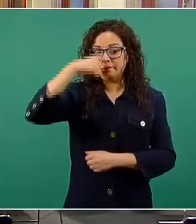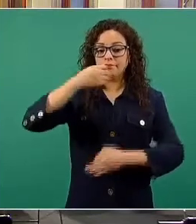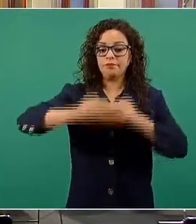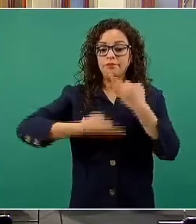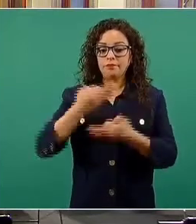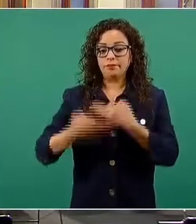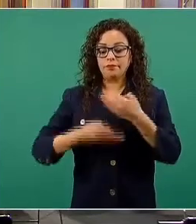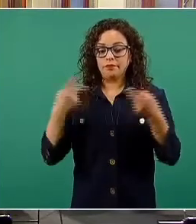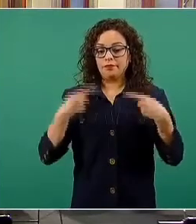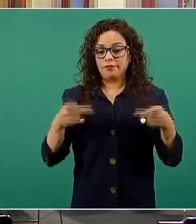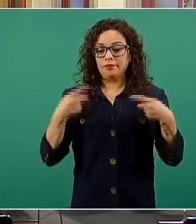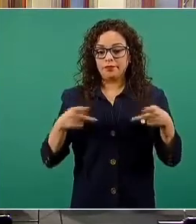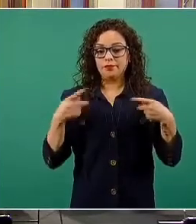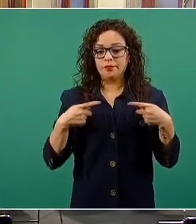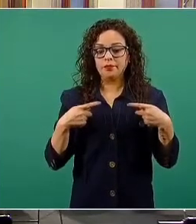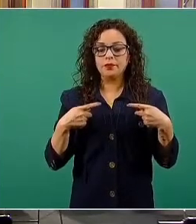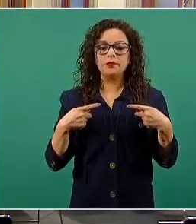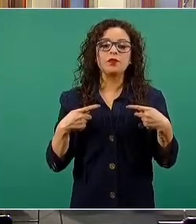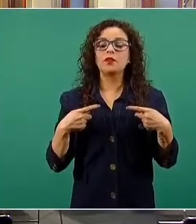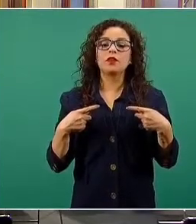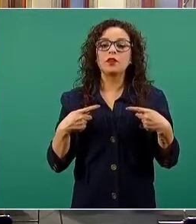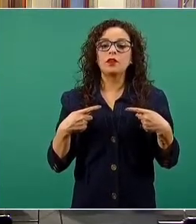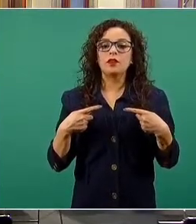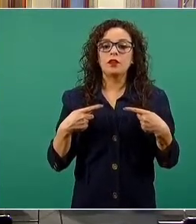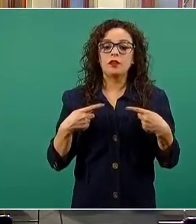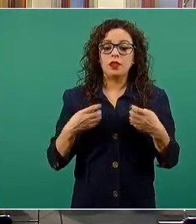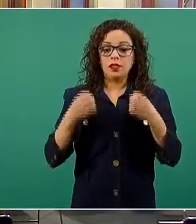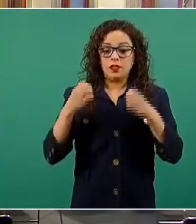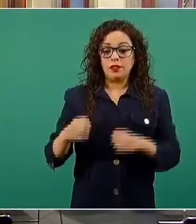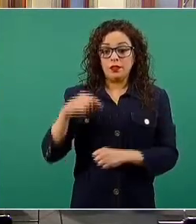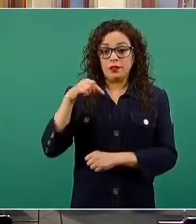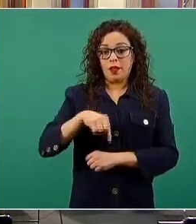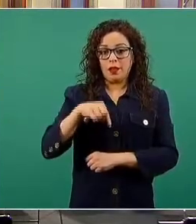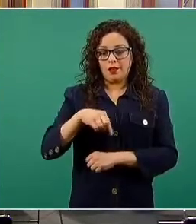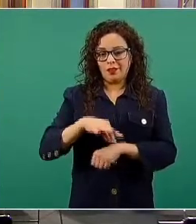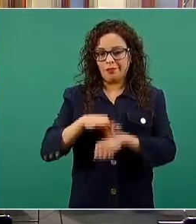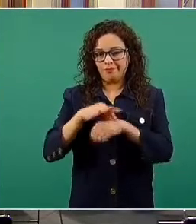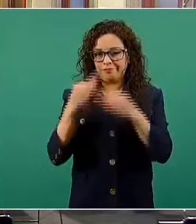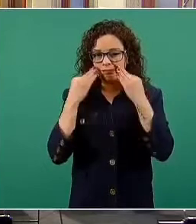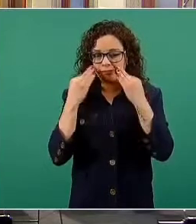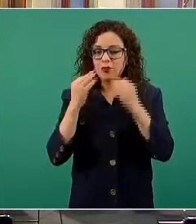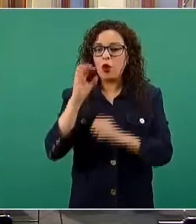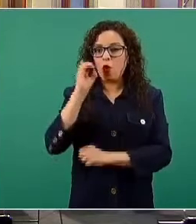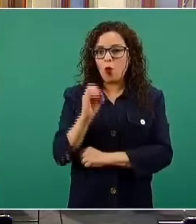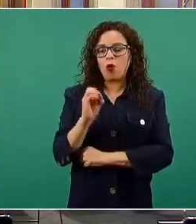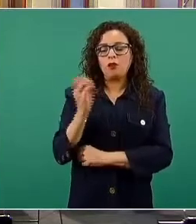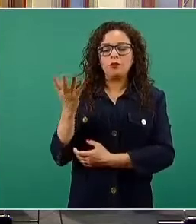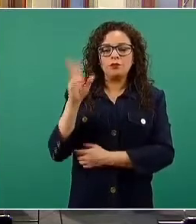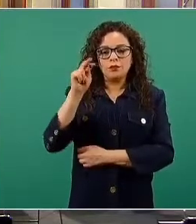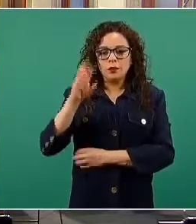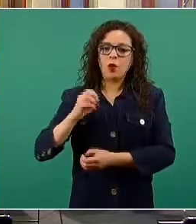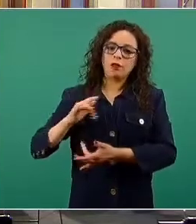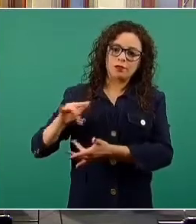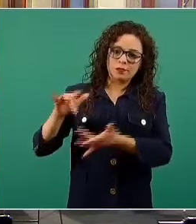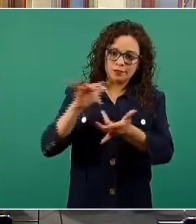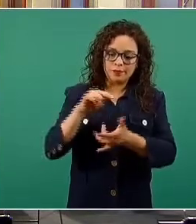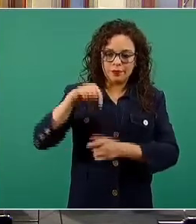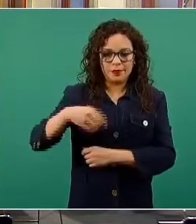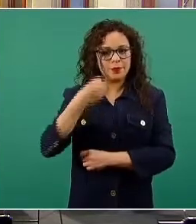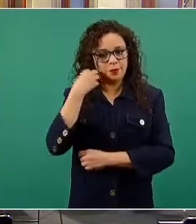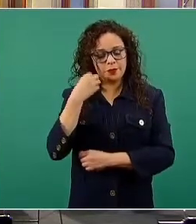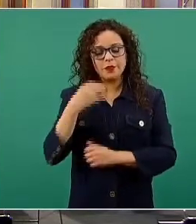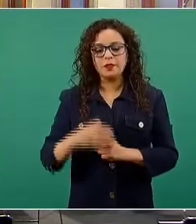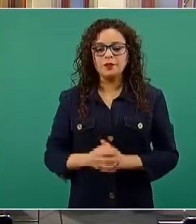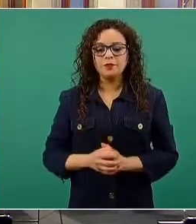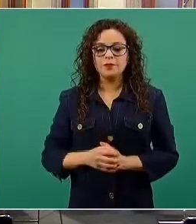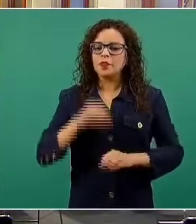todas las personas que de manera presencial o virtual nos acompañan en esta conferencia de prensa. Estamos actualizando